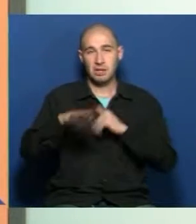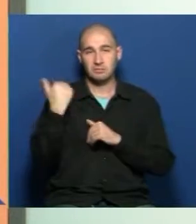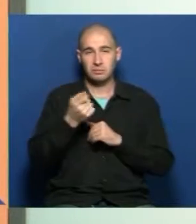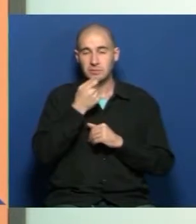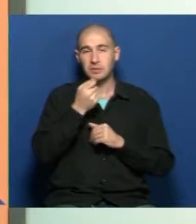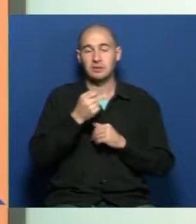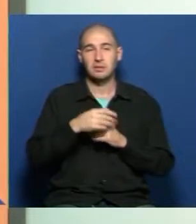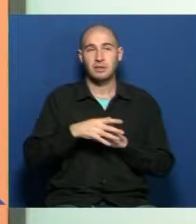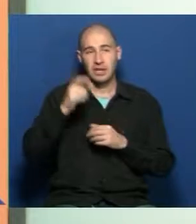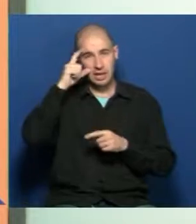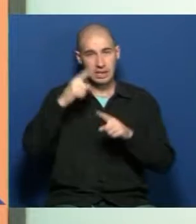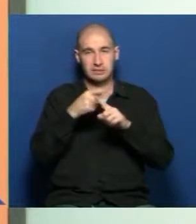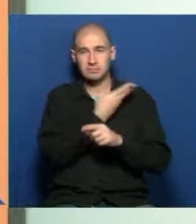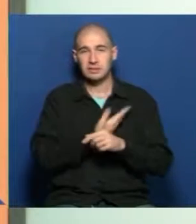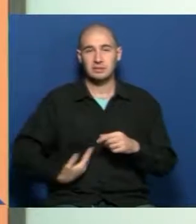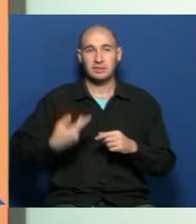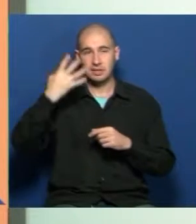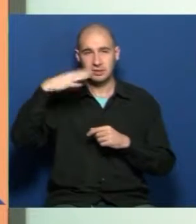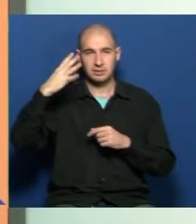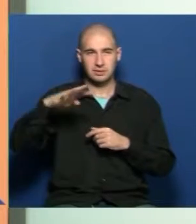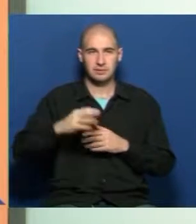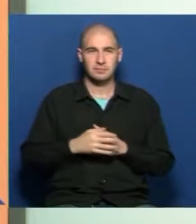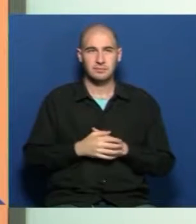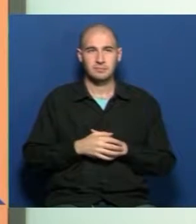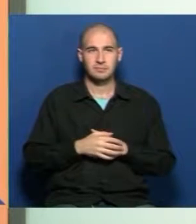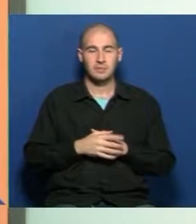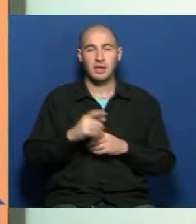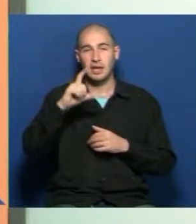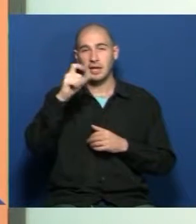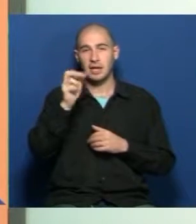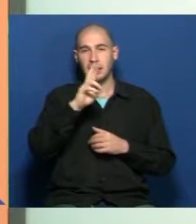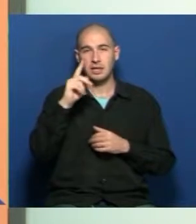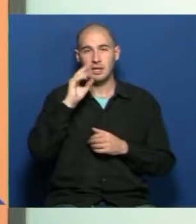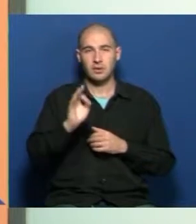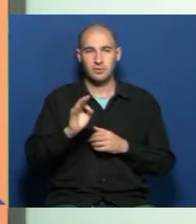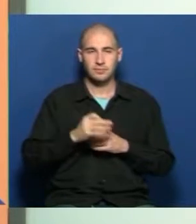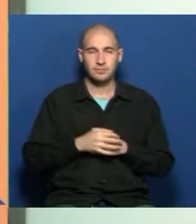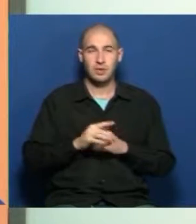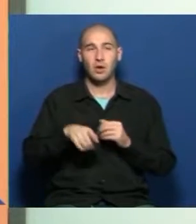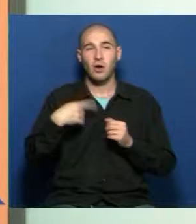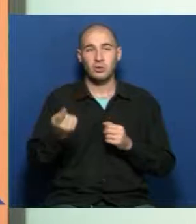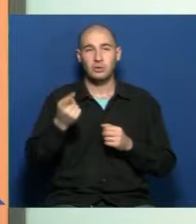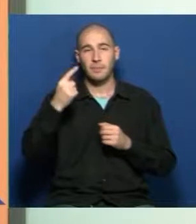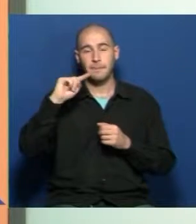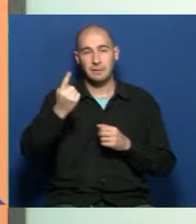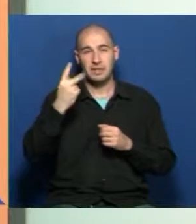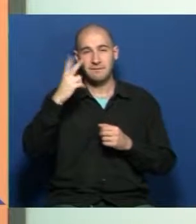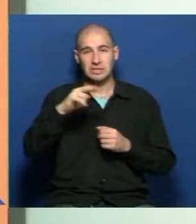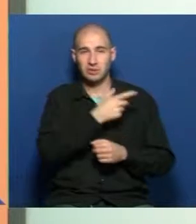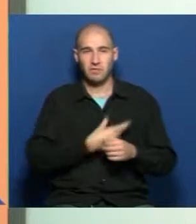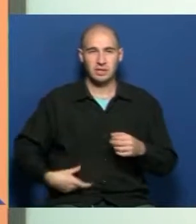como la expresidenta Cristina Fernández de Kirchner, Elisa Carrió. Por otro lado tenemos la primera